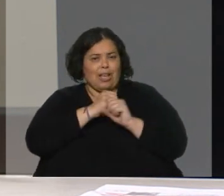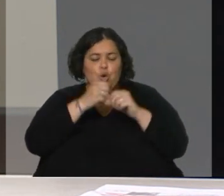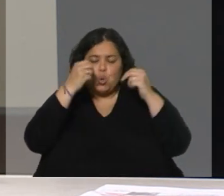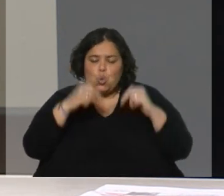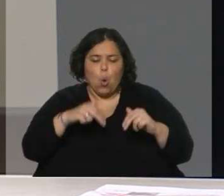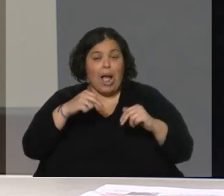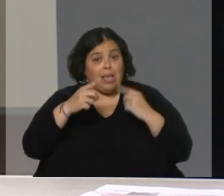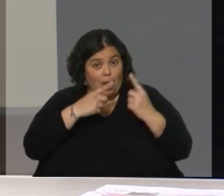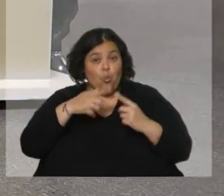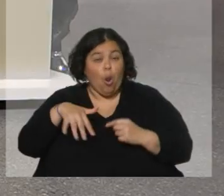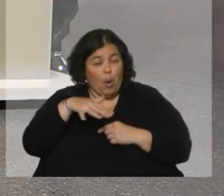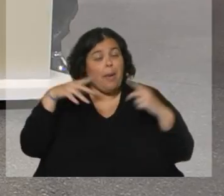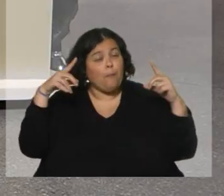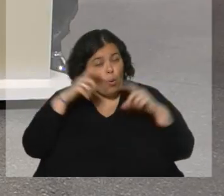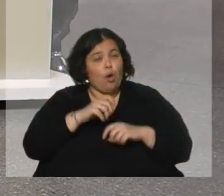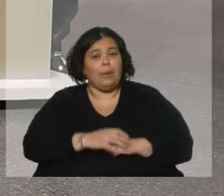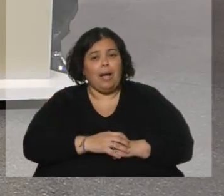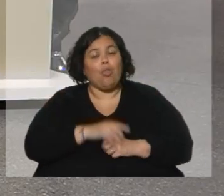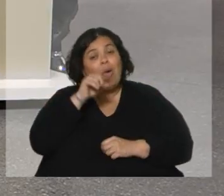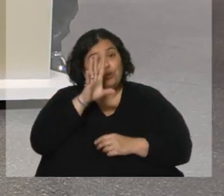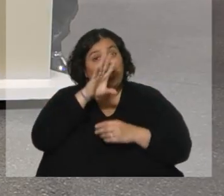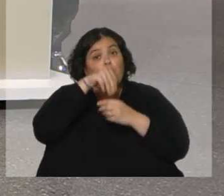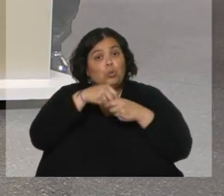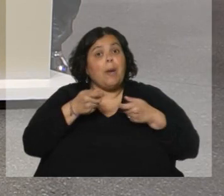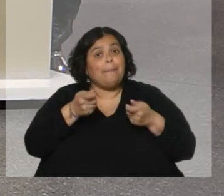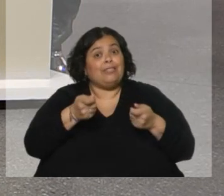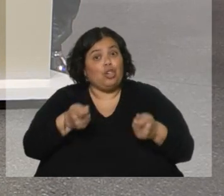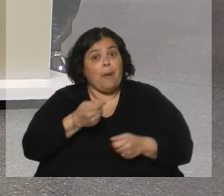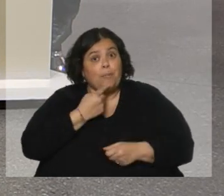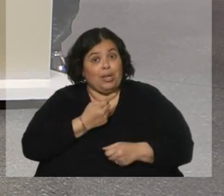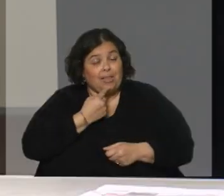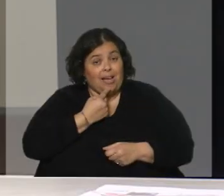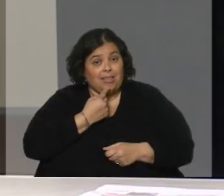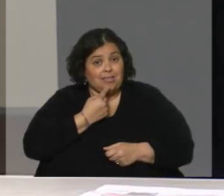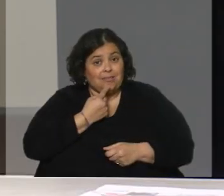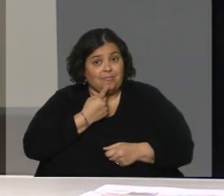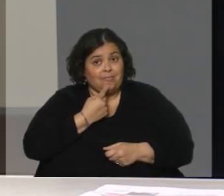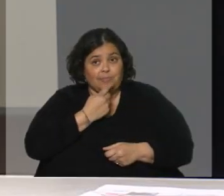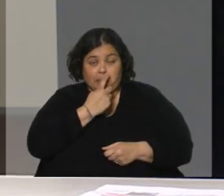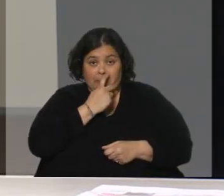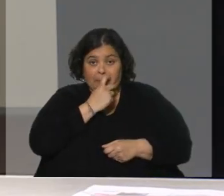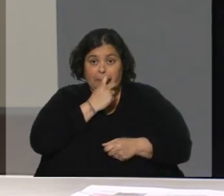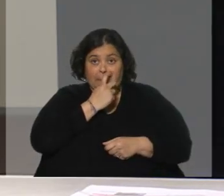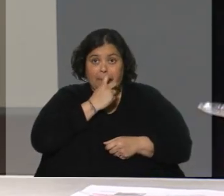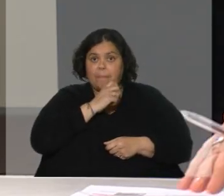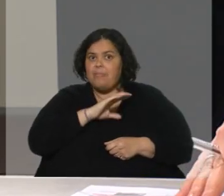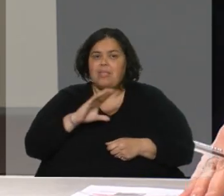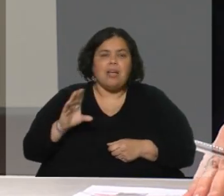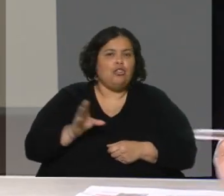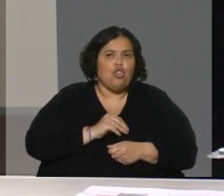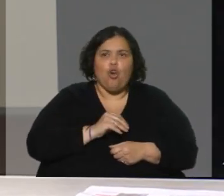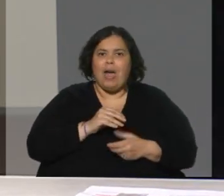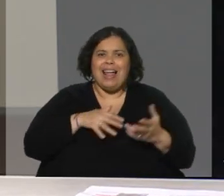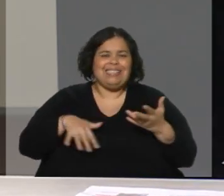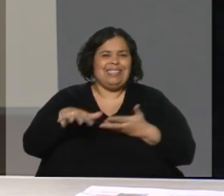lugares muy complicados incluye presiones políticas todo eso yo todo lo que todo lo que hubo alrededor de mi intención de